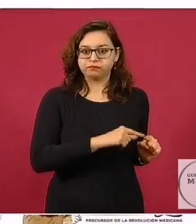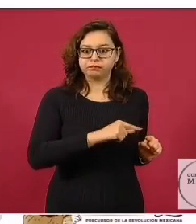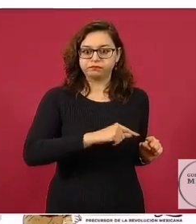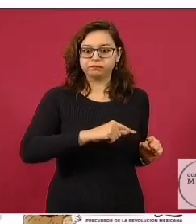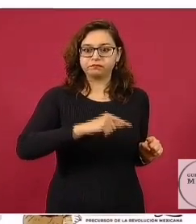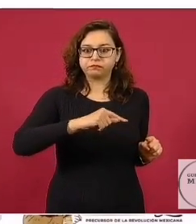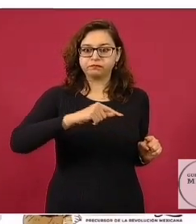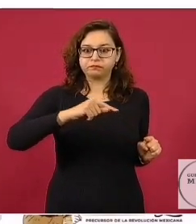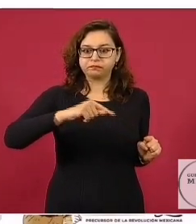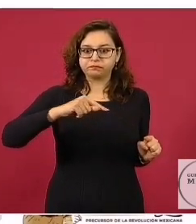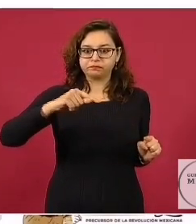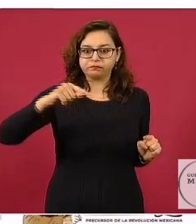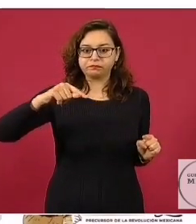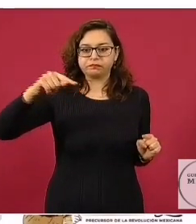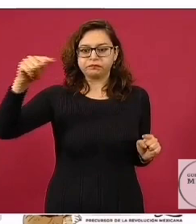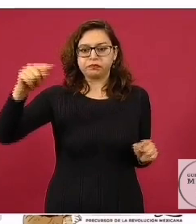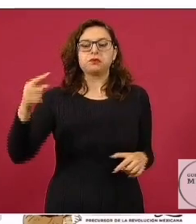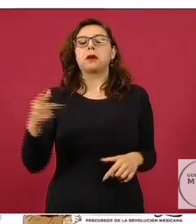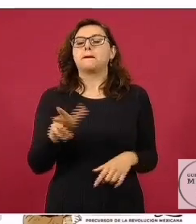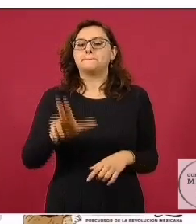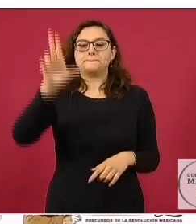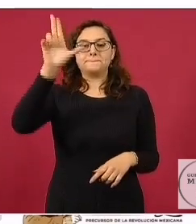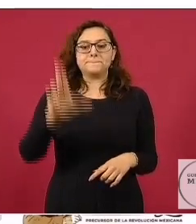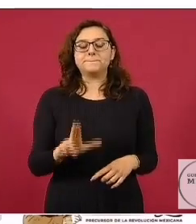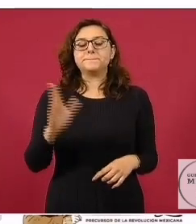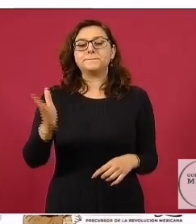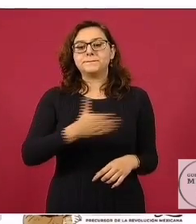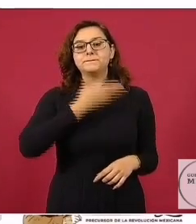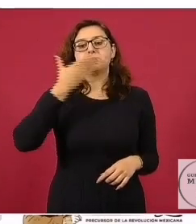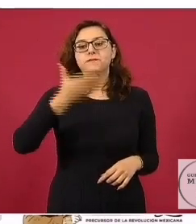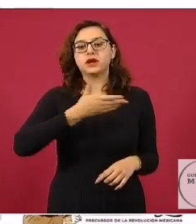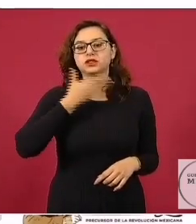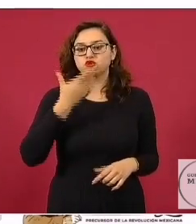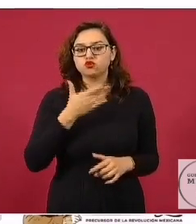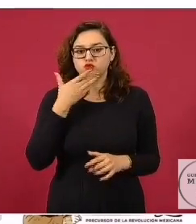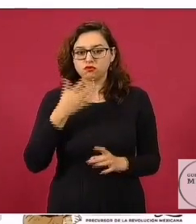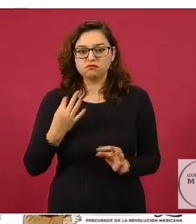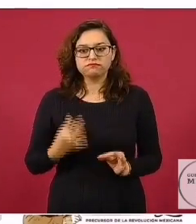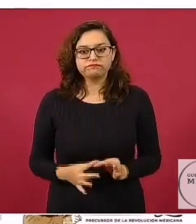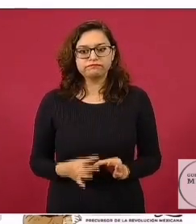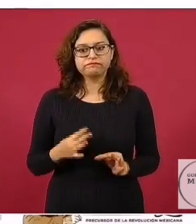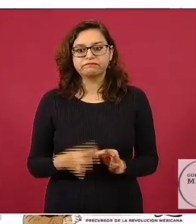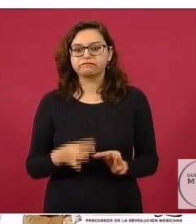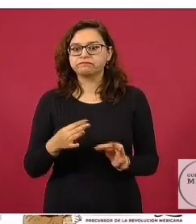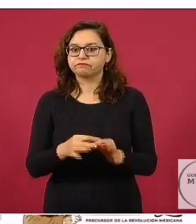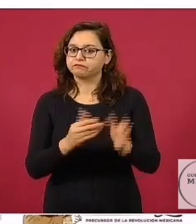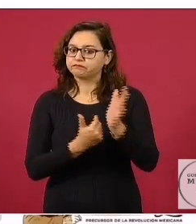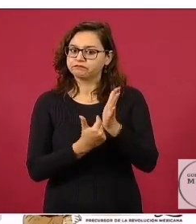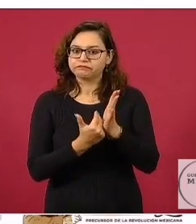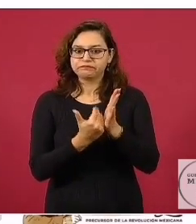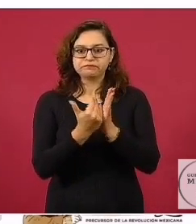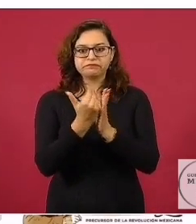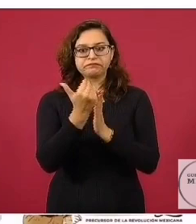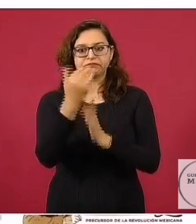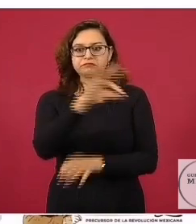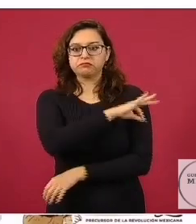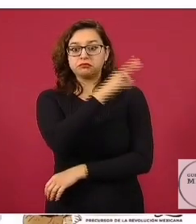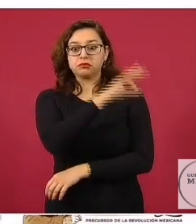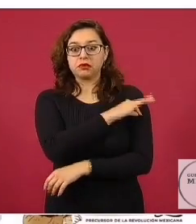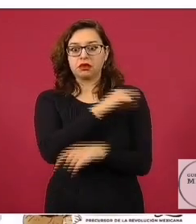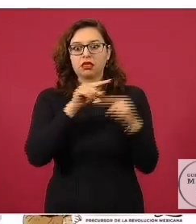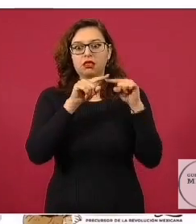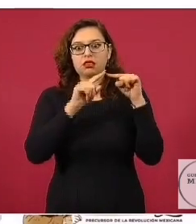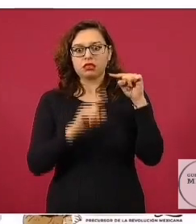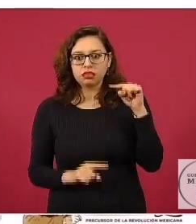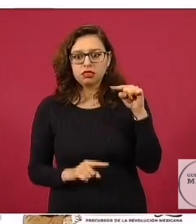ve ahí en la gráfica que presentamos todos los martes, ha sido muy constante el progreso del plan de vacunación. No ha habido periodos